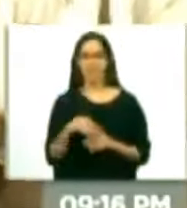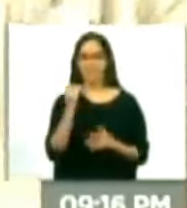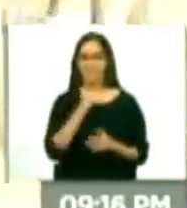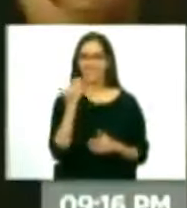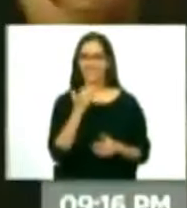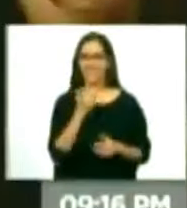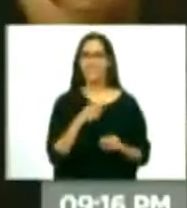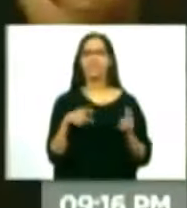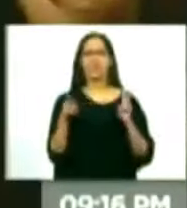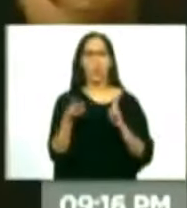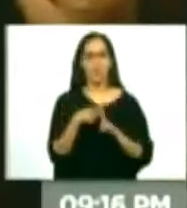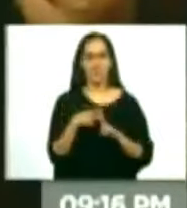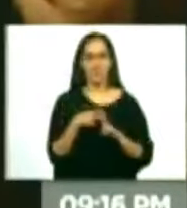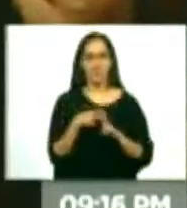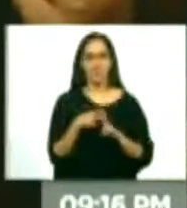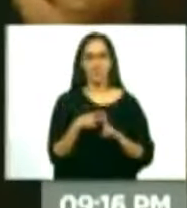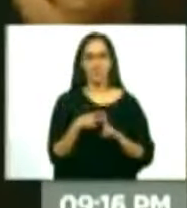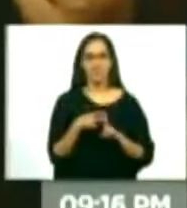Numeral.